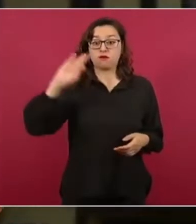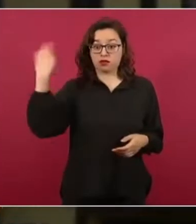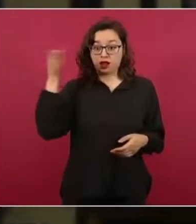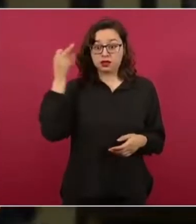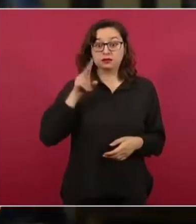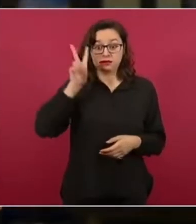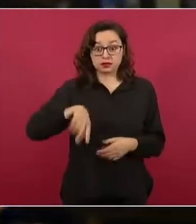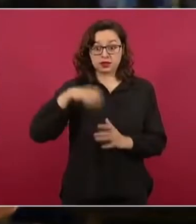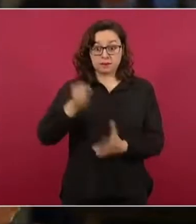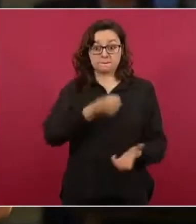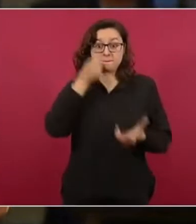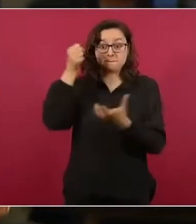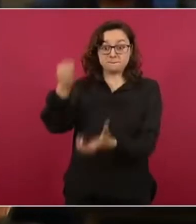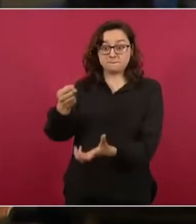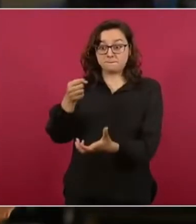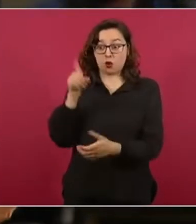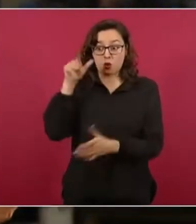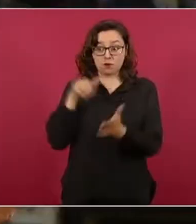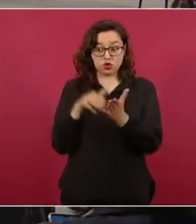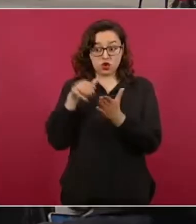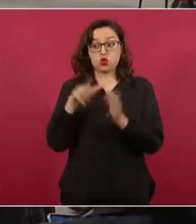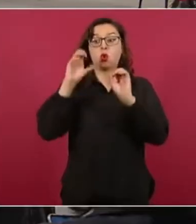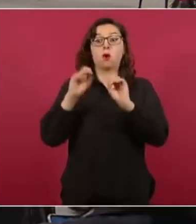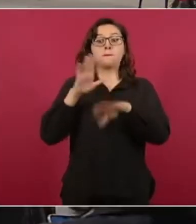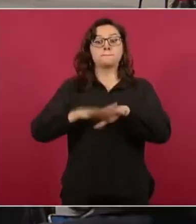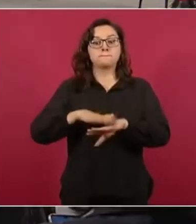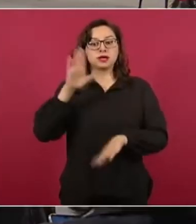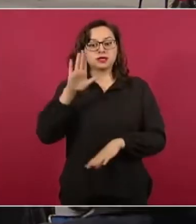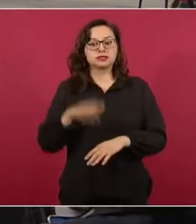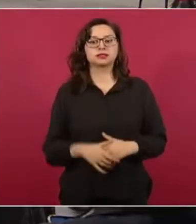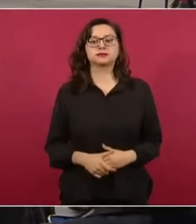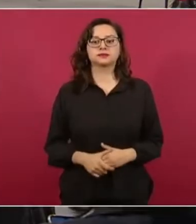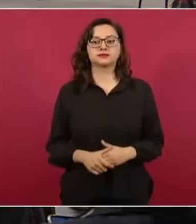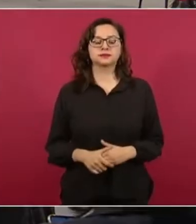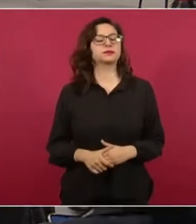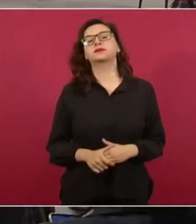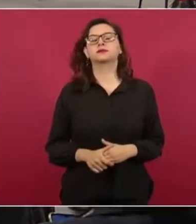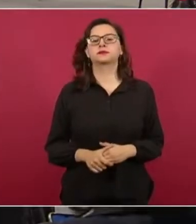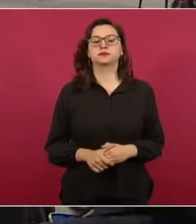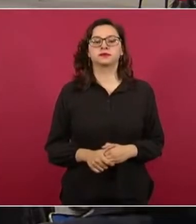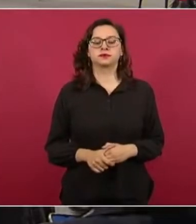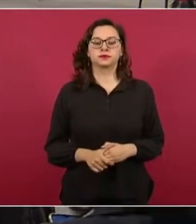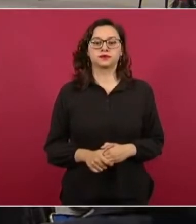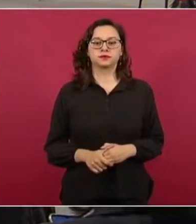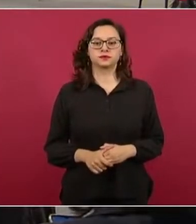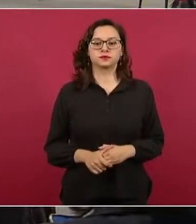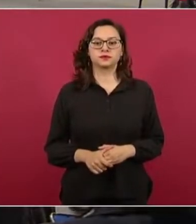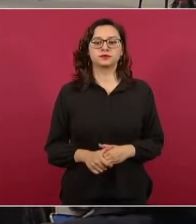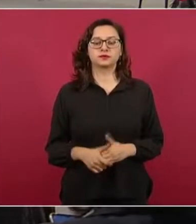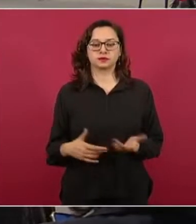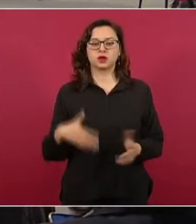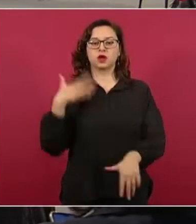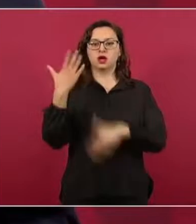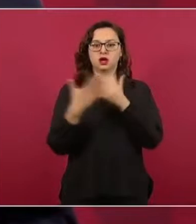este recurso o sería más recurso? ¿Cómo lo están planeando? Bueno, va a ser una gira para visitar